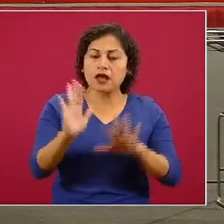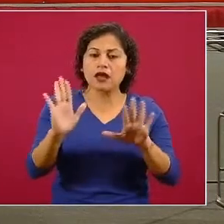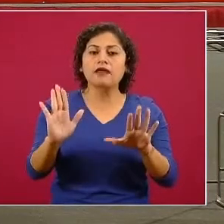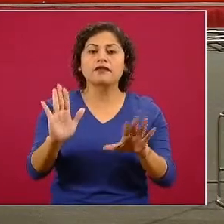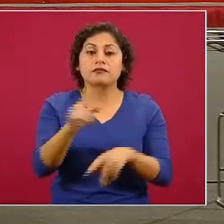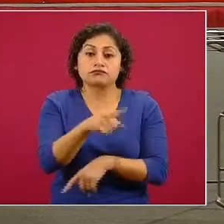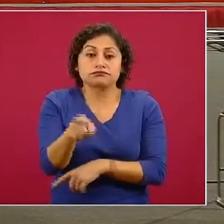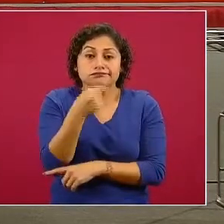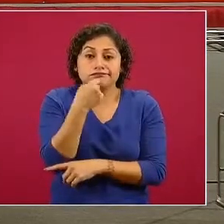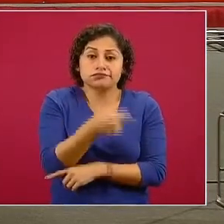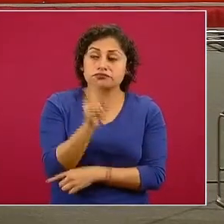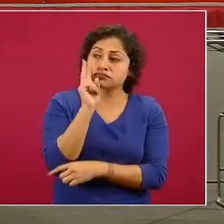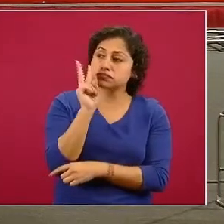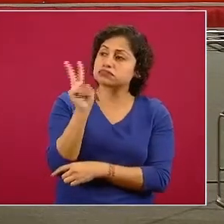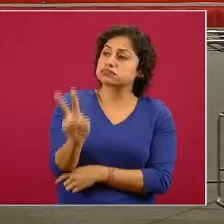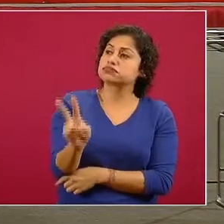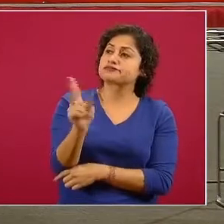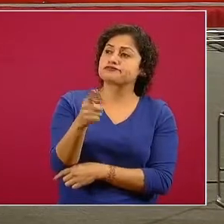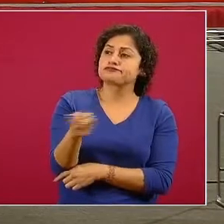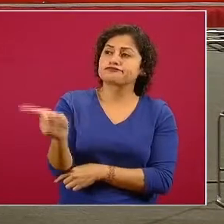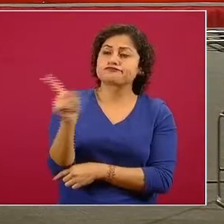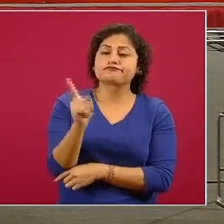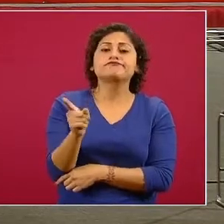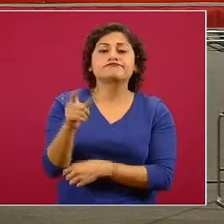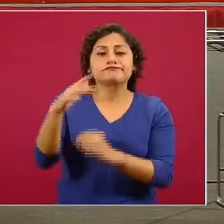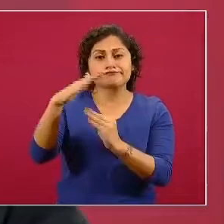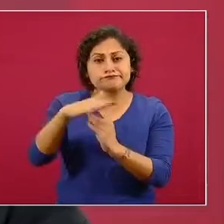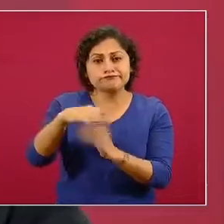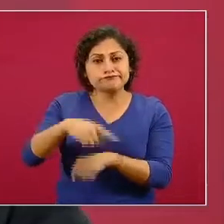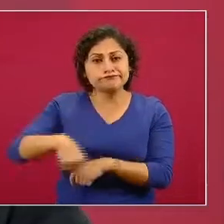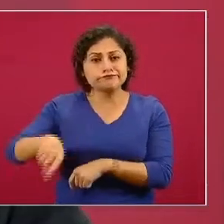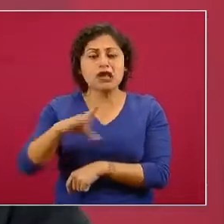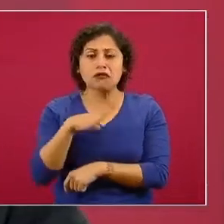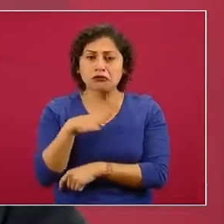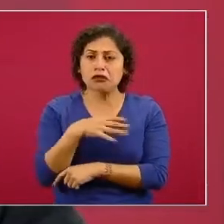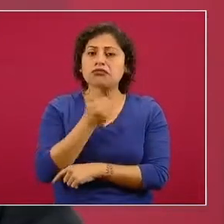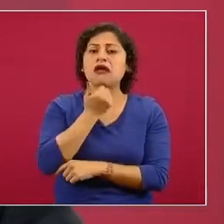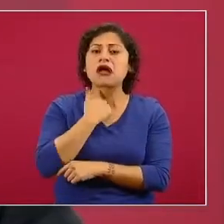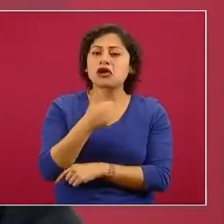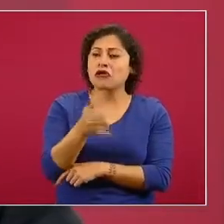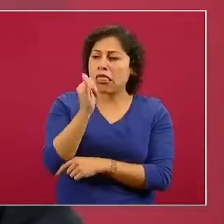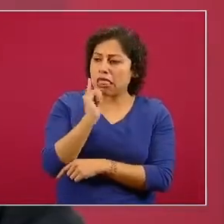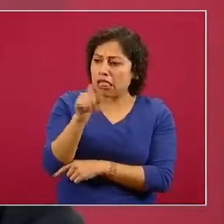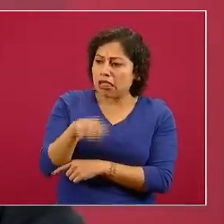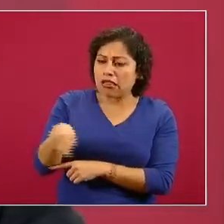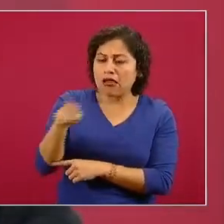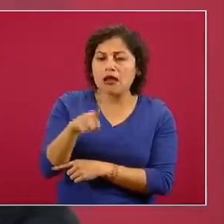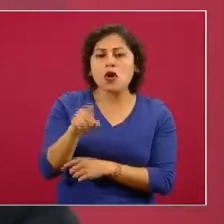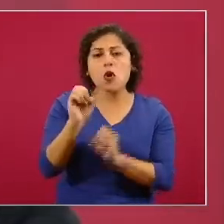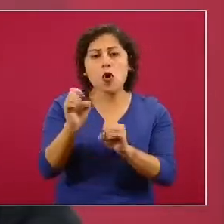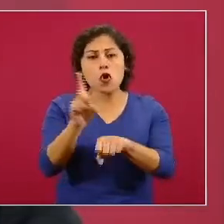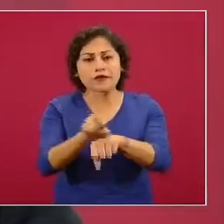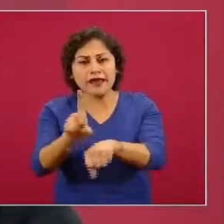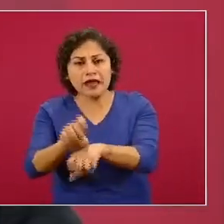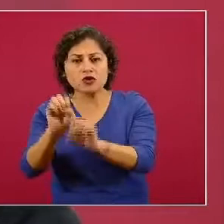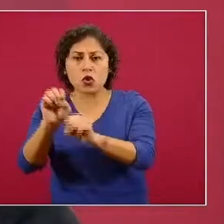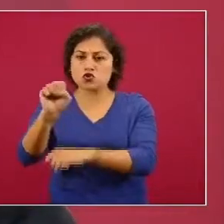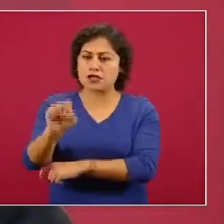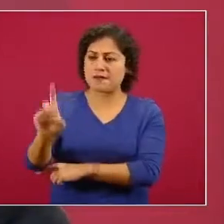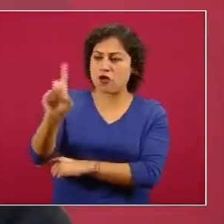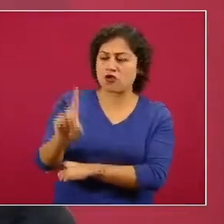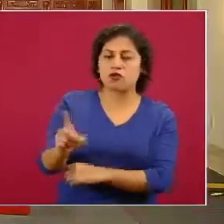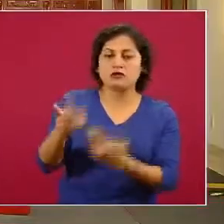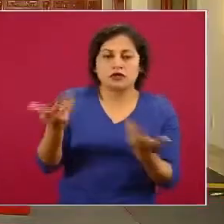lo pueden ver en casa, lo pueden ver en la mesa, lo pueden ver a diario o cada 8 días, los fines de semana. Y lo deseable es